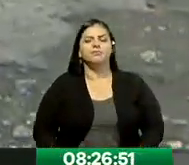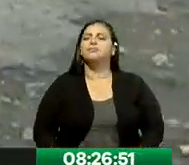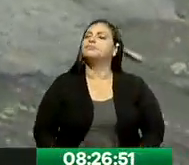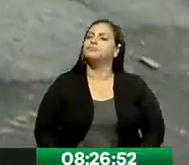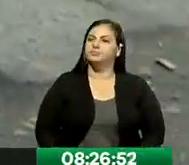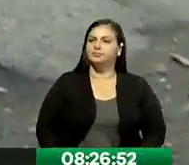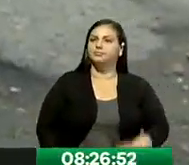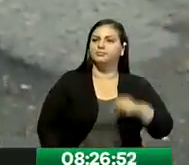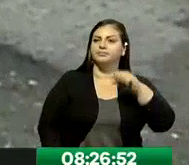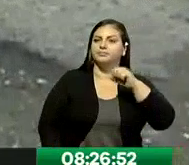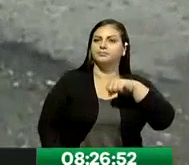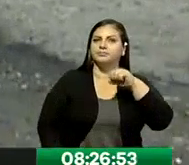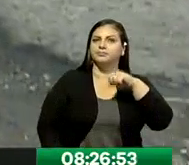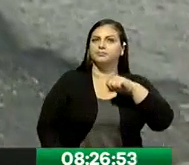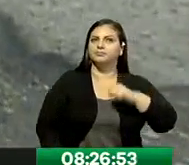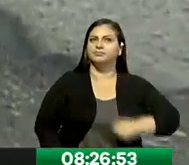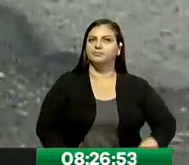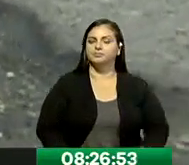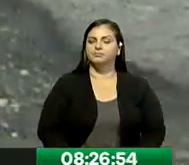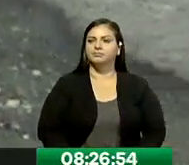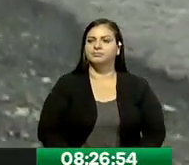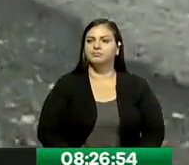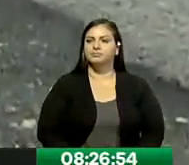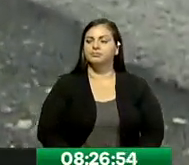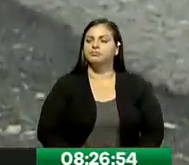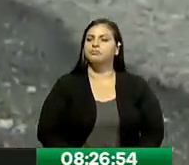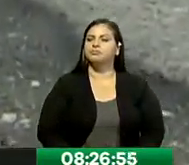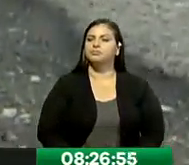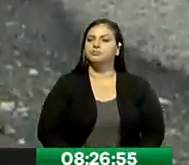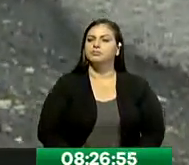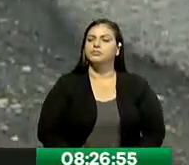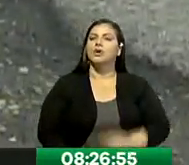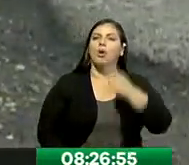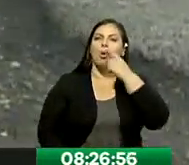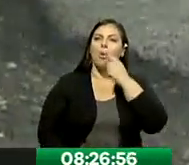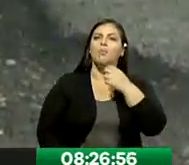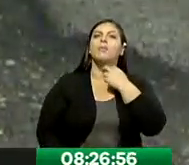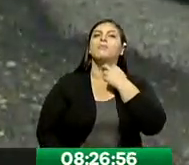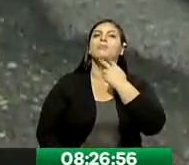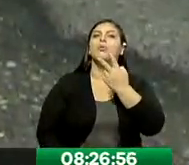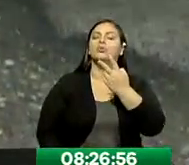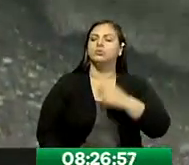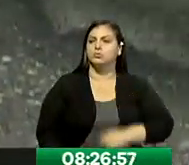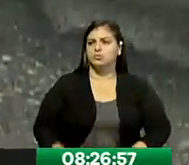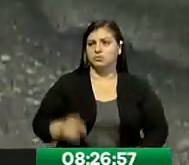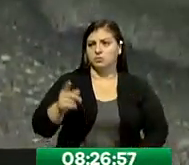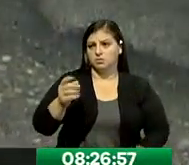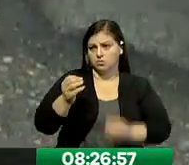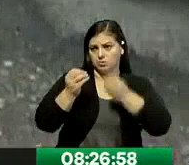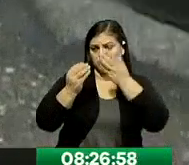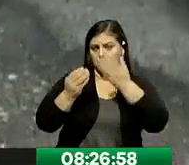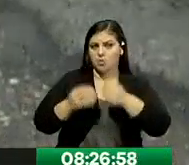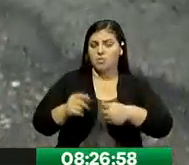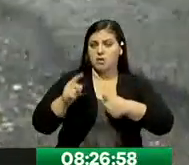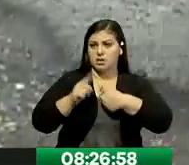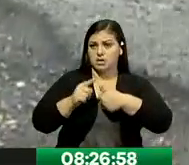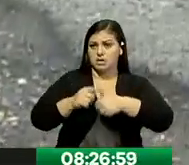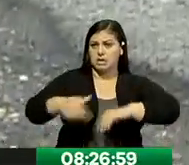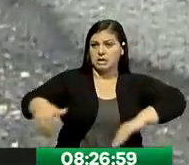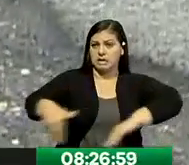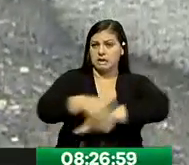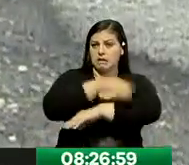estamos aquí en zozobra, no solo por la calle, sino por la delincuencia. Las veredas no están